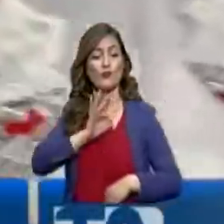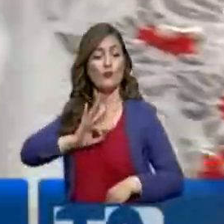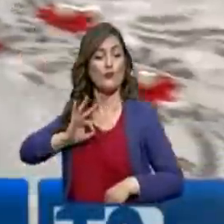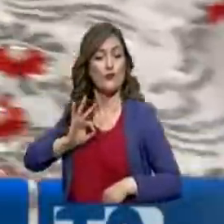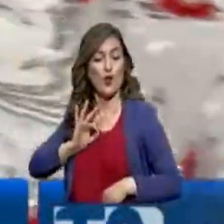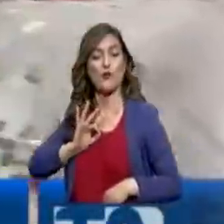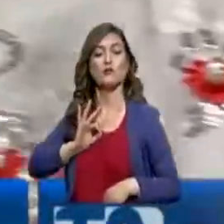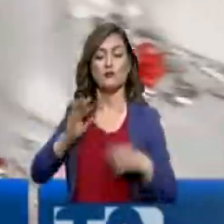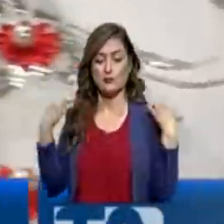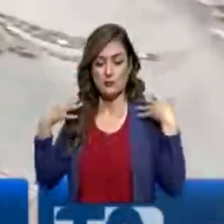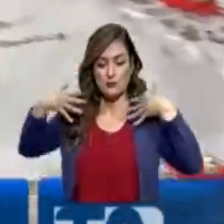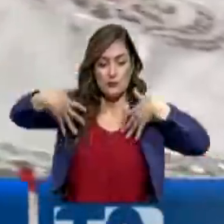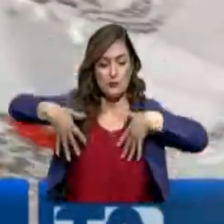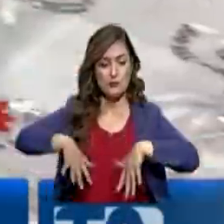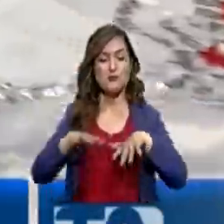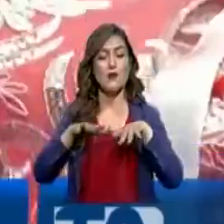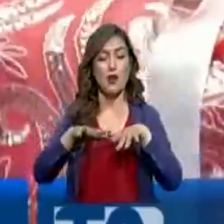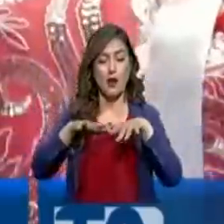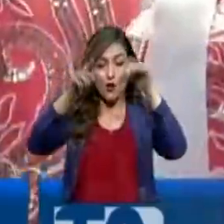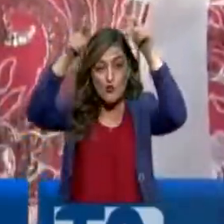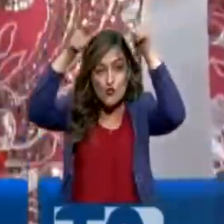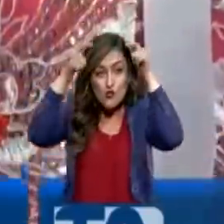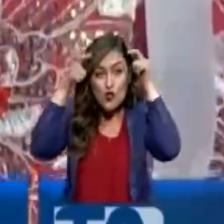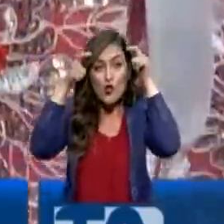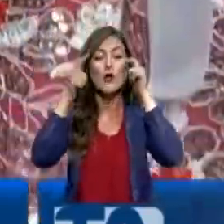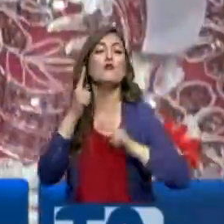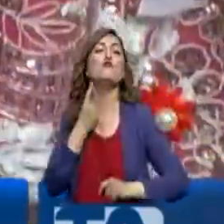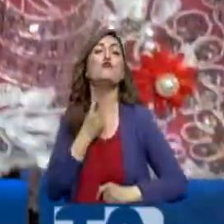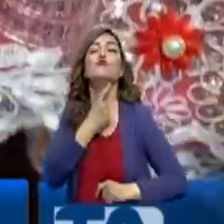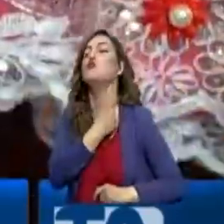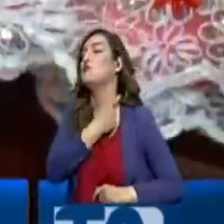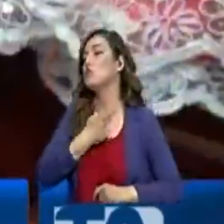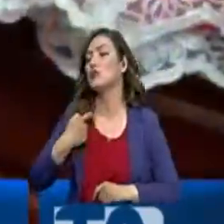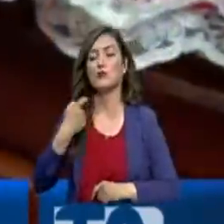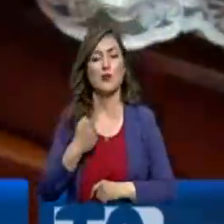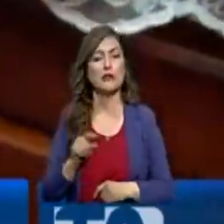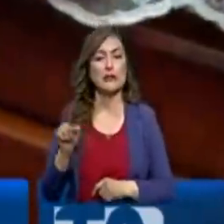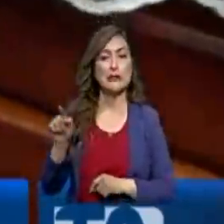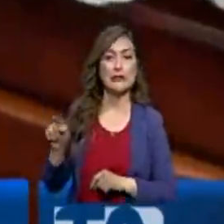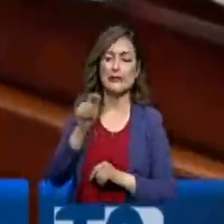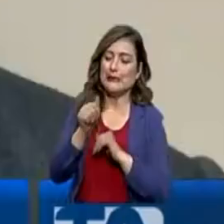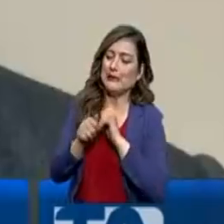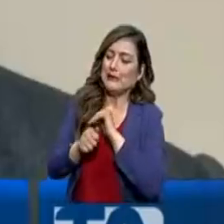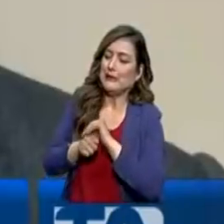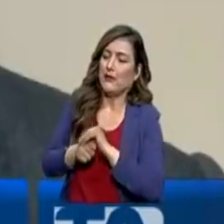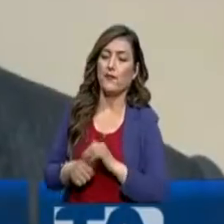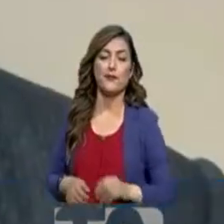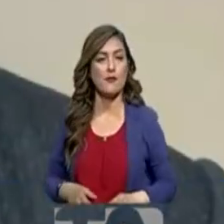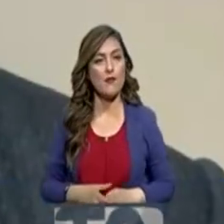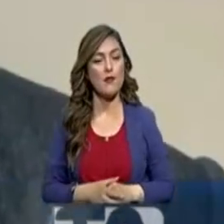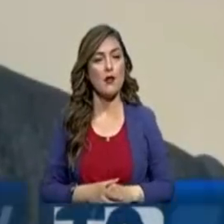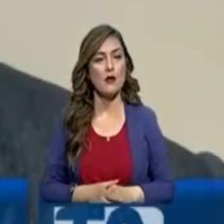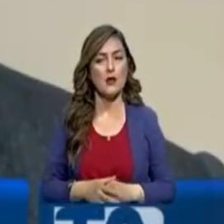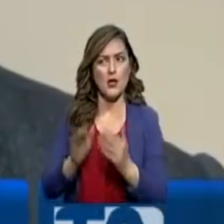el perfume son parte del proceso de cambio de vestuario que encierra mística, pues este es un acto reservado. Es una imagen